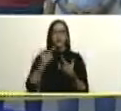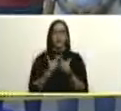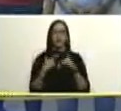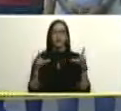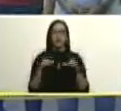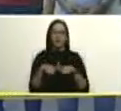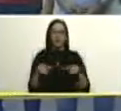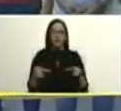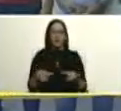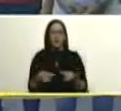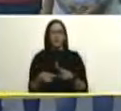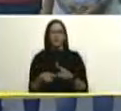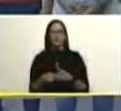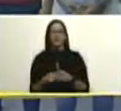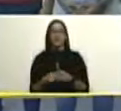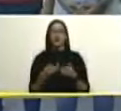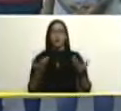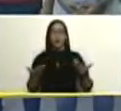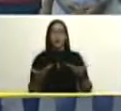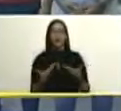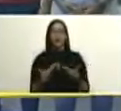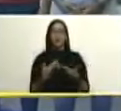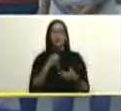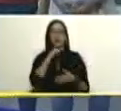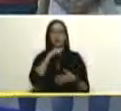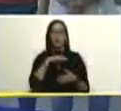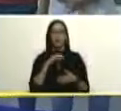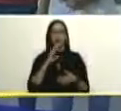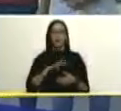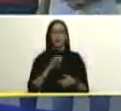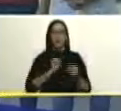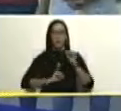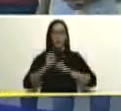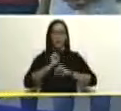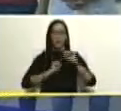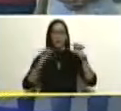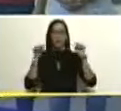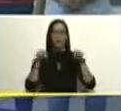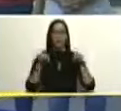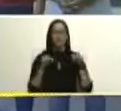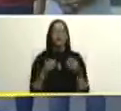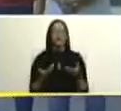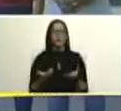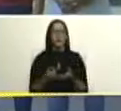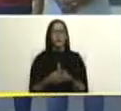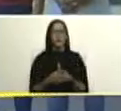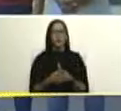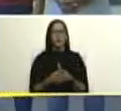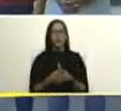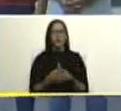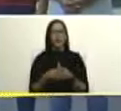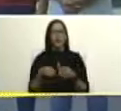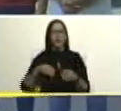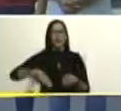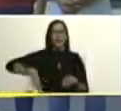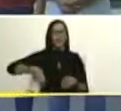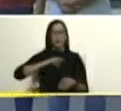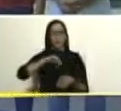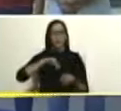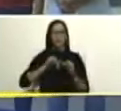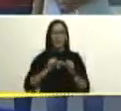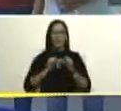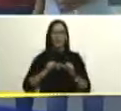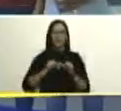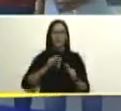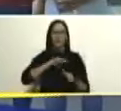región. Es una herencia histórica lo que estamos hoy defendiendo y por eso el Esequibo es nuestro y seguirá siendo